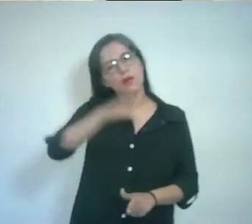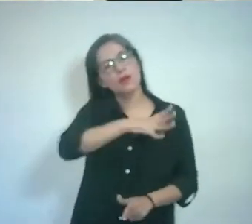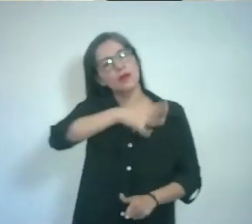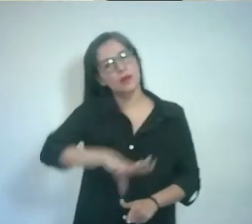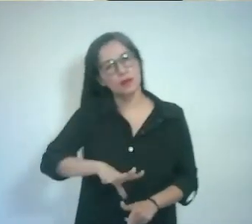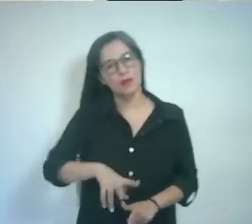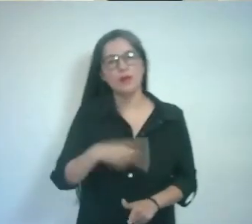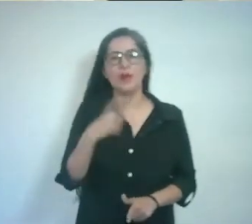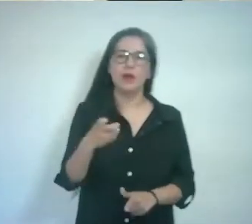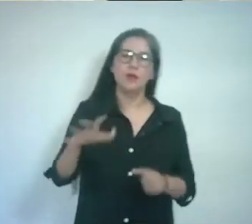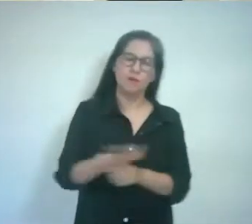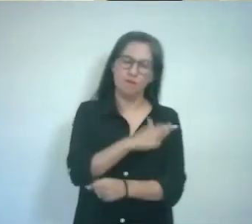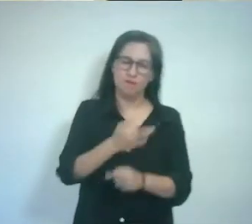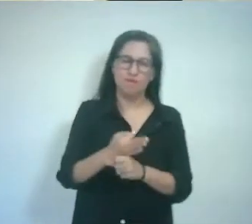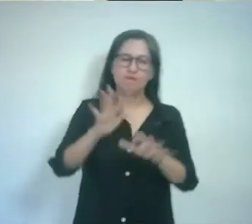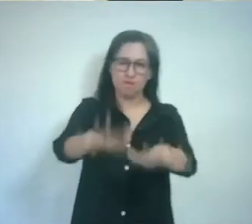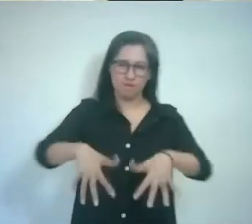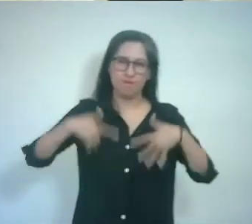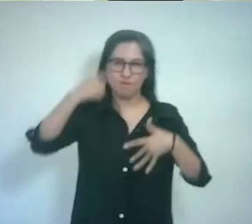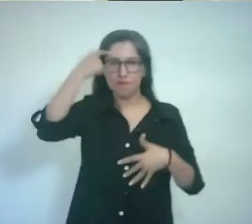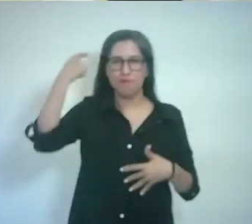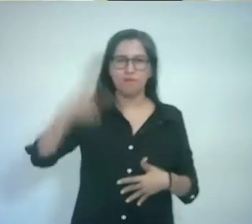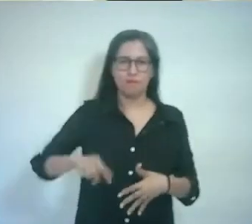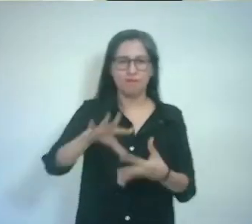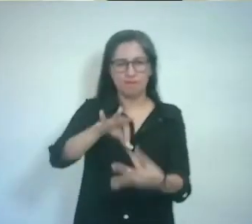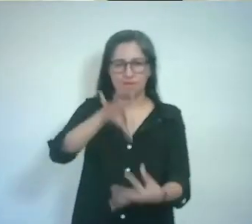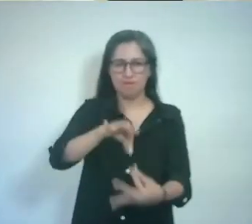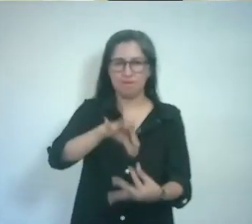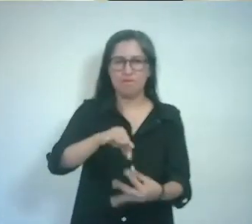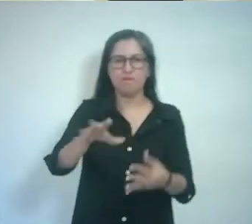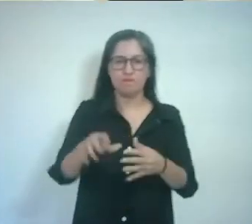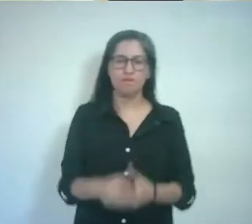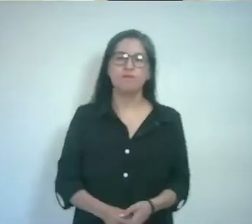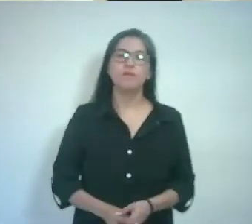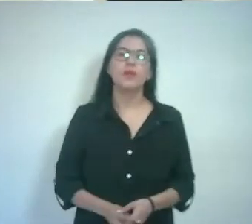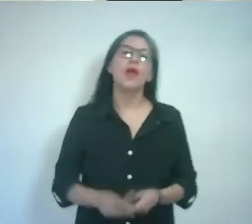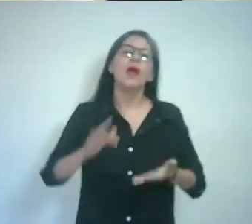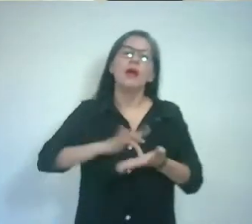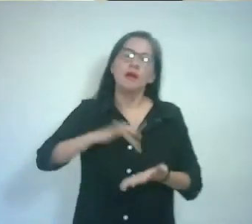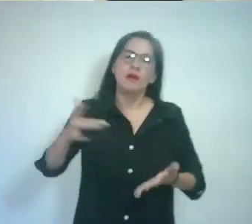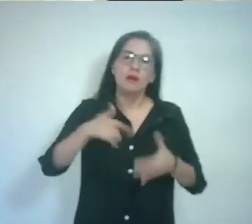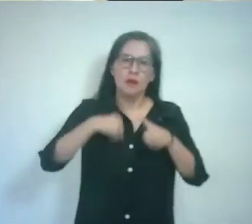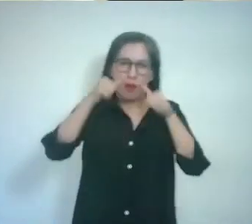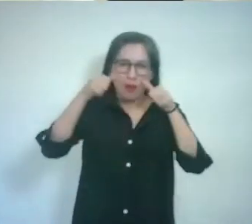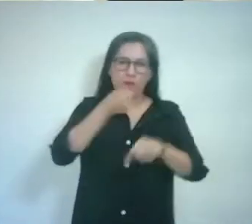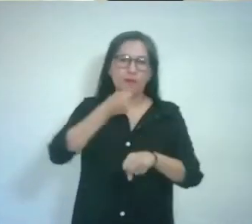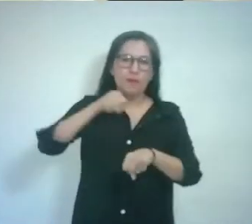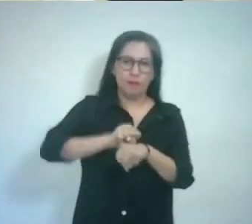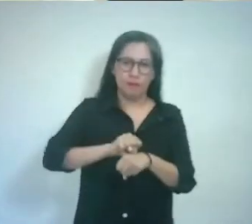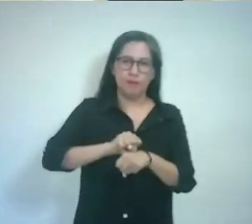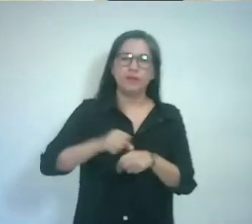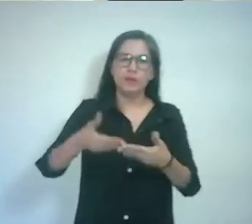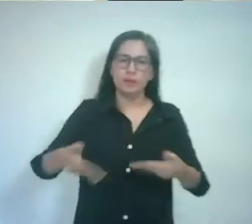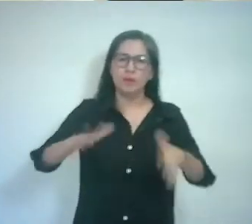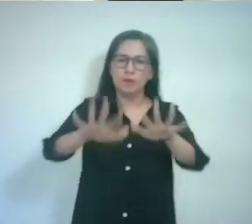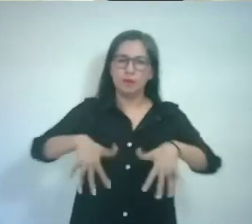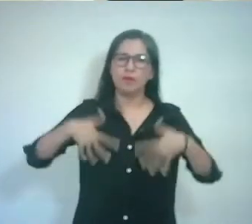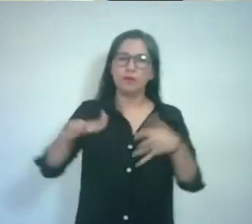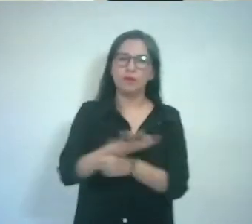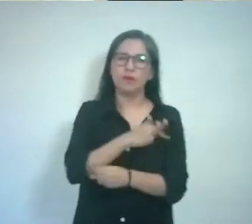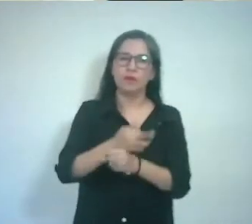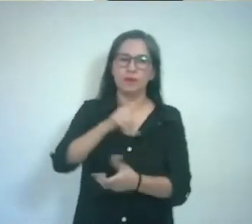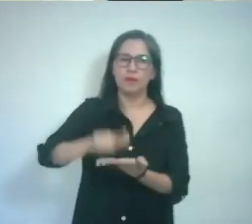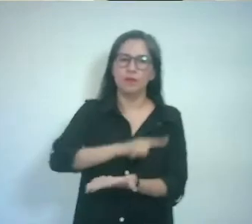lo que existe quórum legal para sesionar. Muchas gracias. Atento a lo señalado por el secretario, y toda vez que hay quórum de ley, se